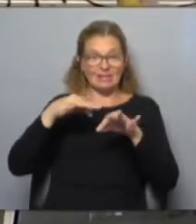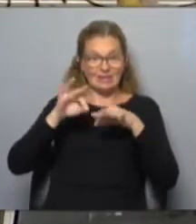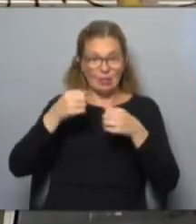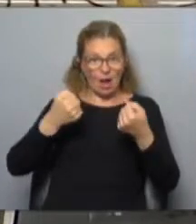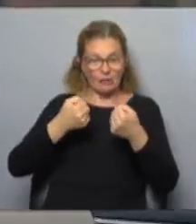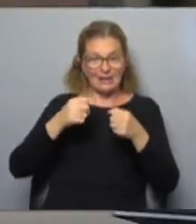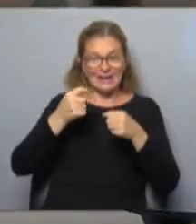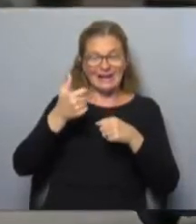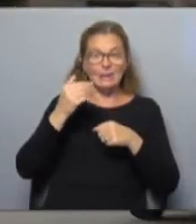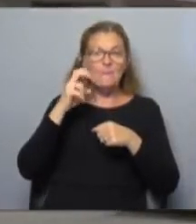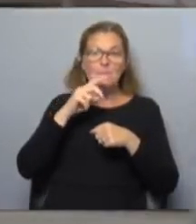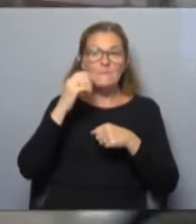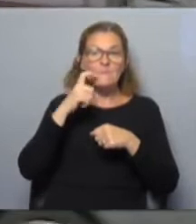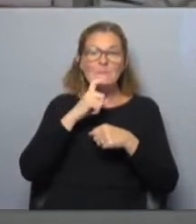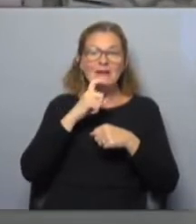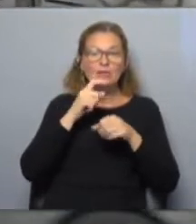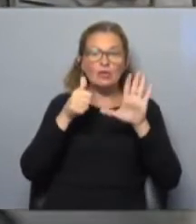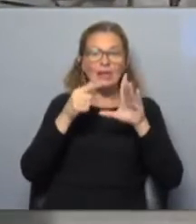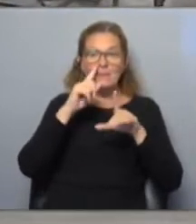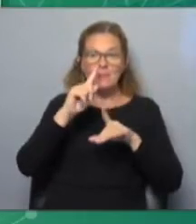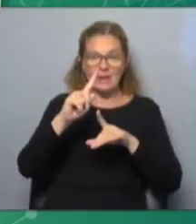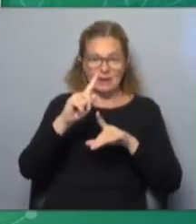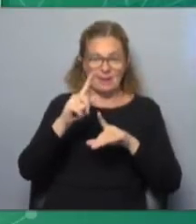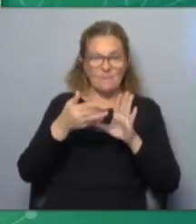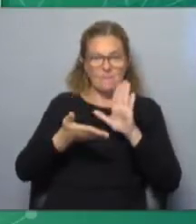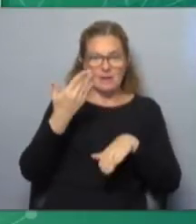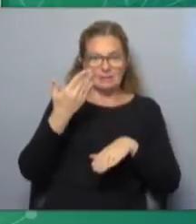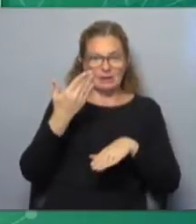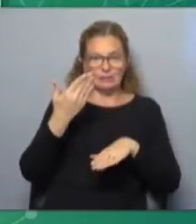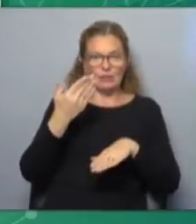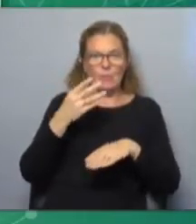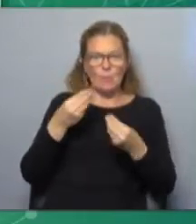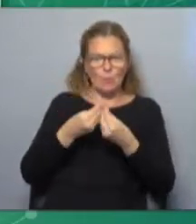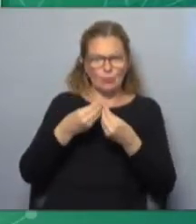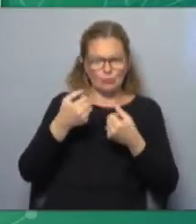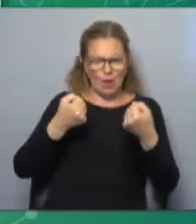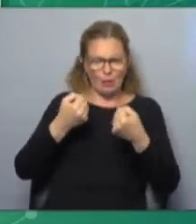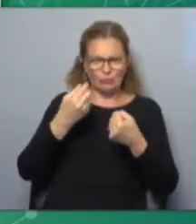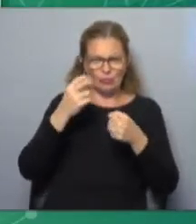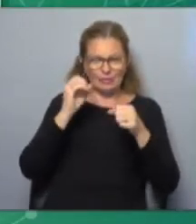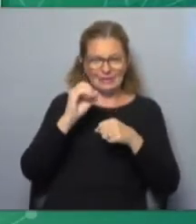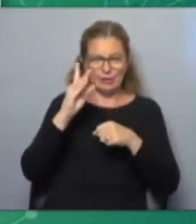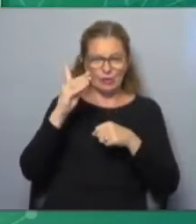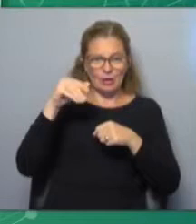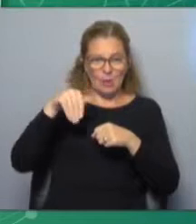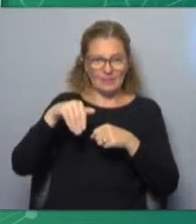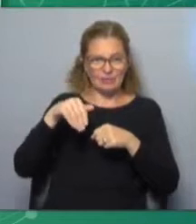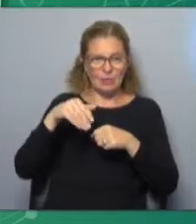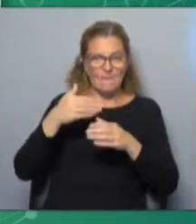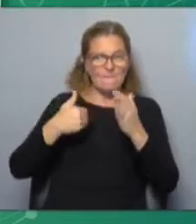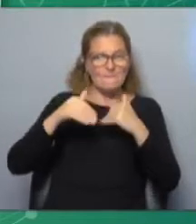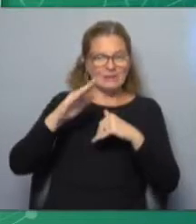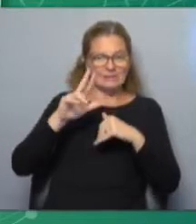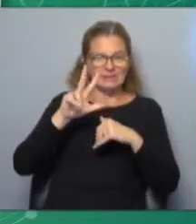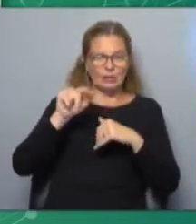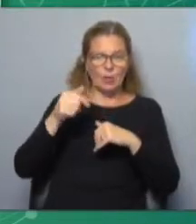casi 6.000 el valor mensual más alto en más de cuatro años de todos modos la cantidad de vehículos cero kilómetro colocados en abril de 2022 supera por